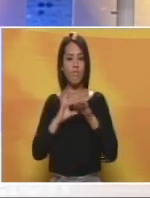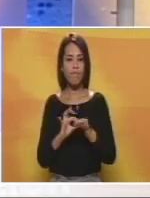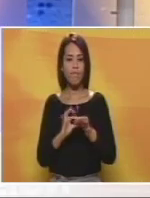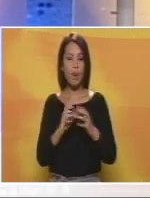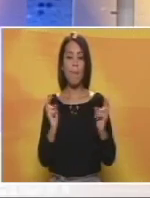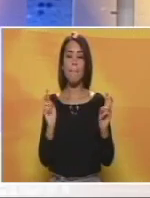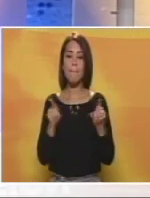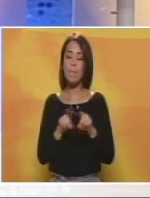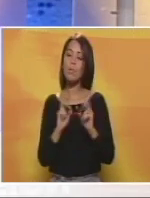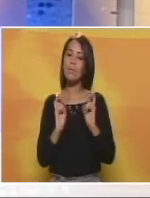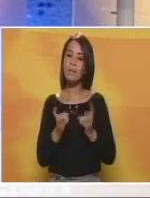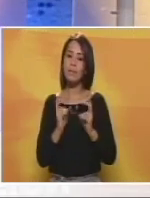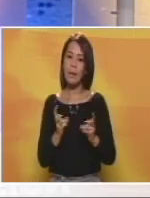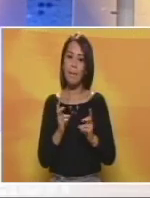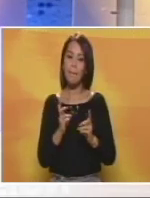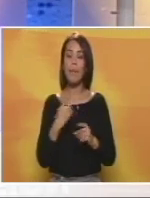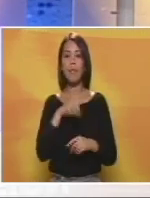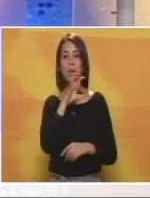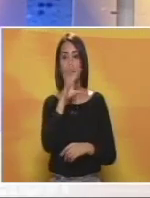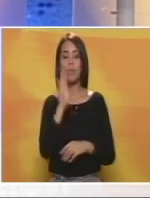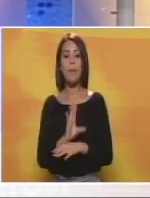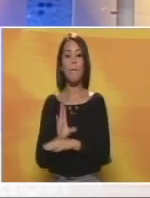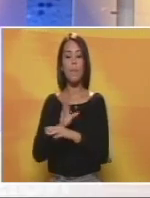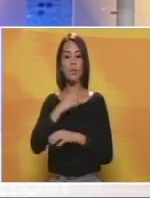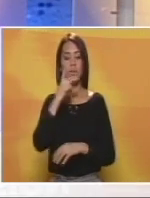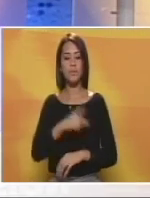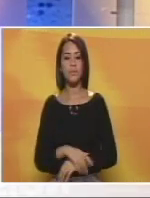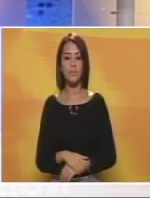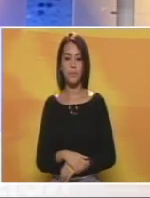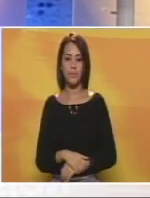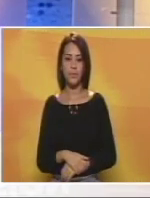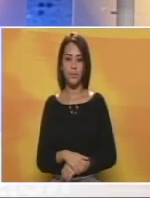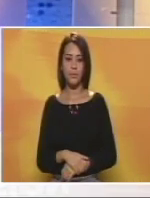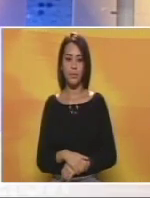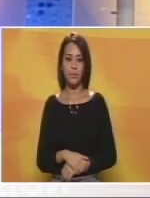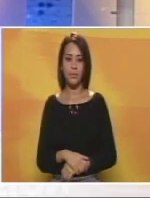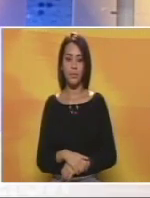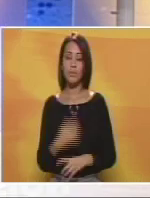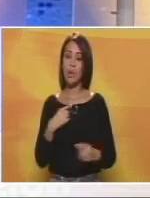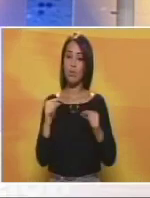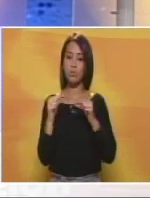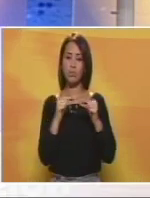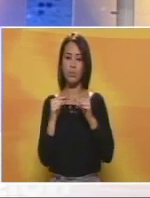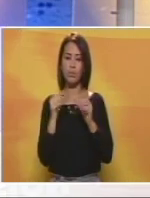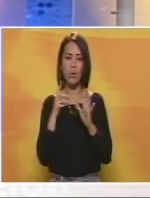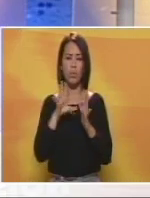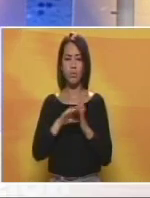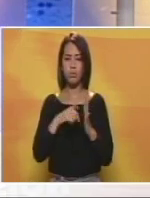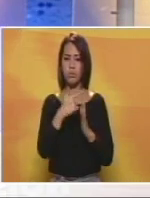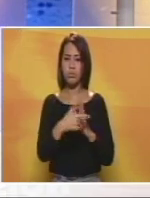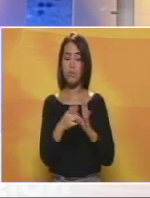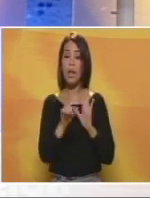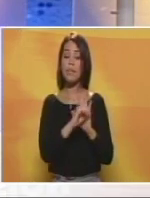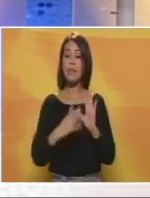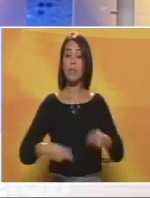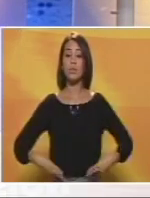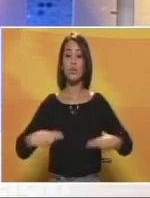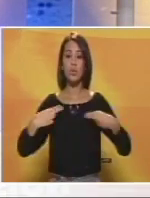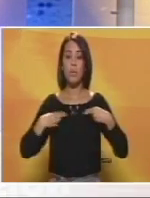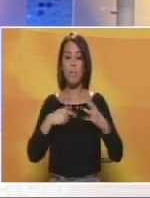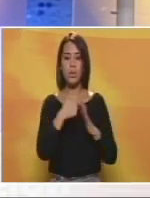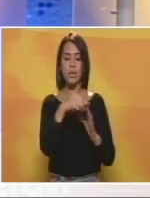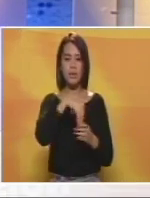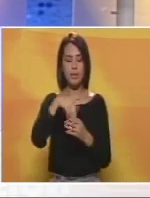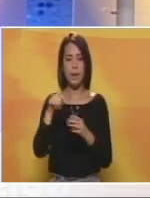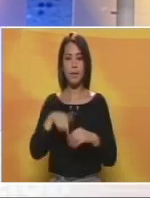Asuntos Exteriores y Política de Seguridad, Federica Mogherini, en la que se discutirán sobre la corrupción, derechos humanos y garantías